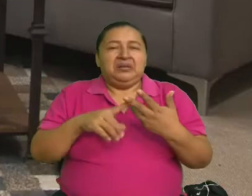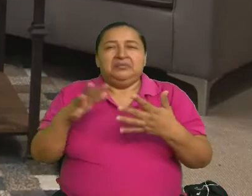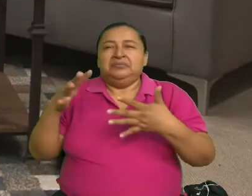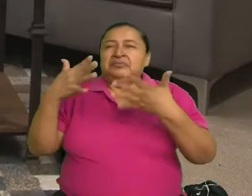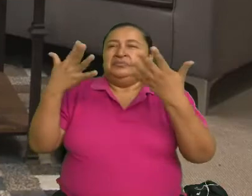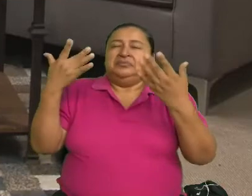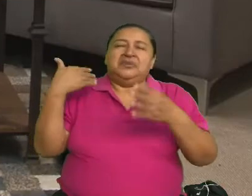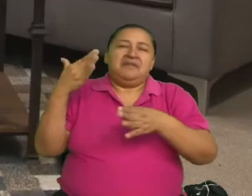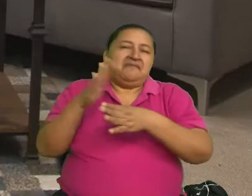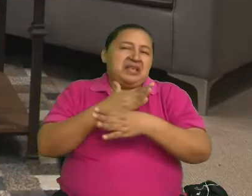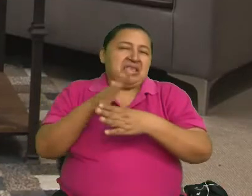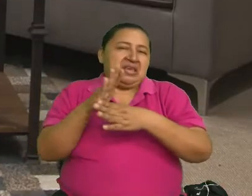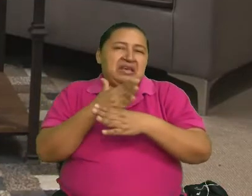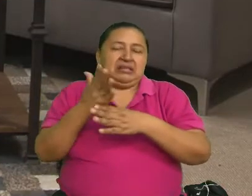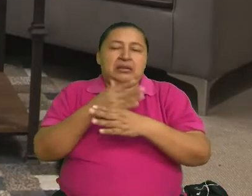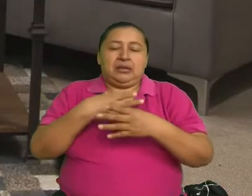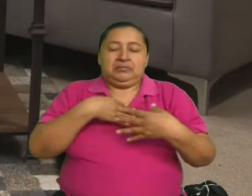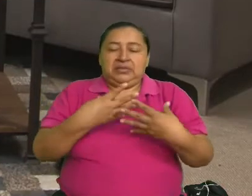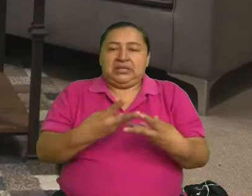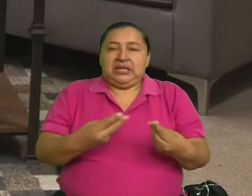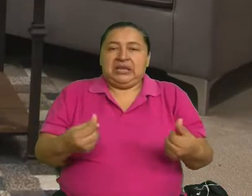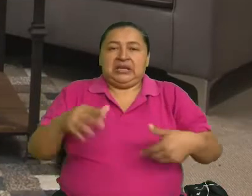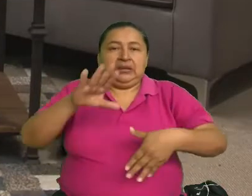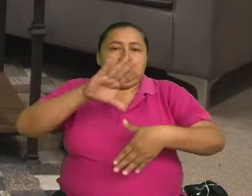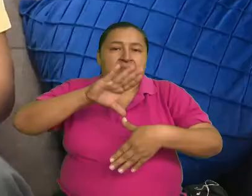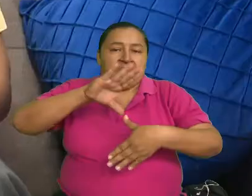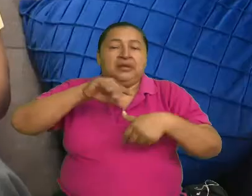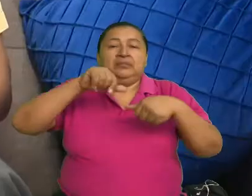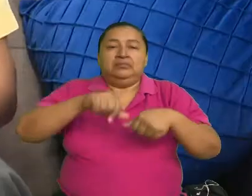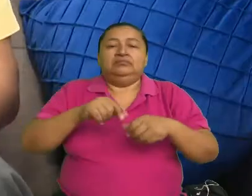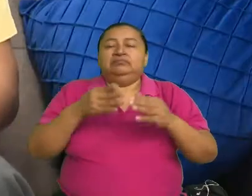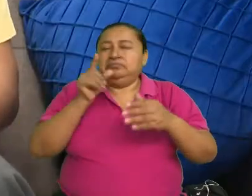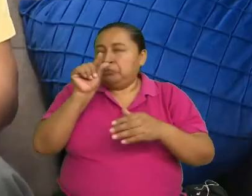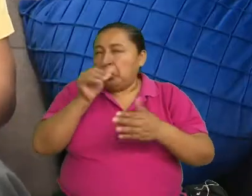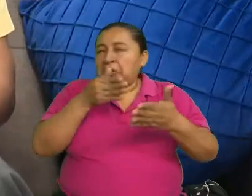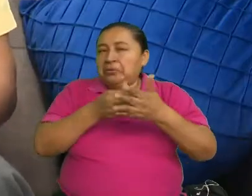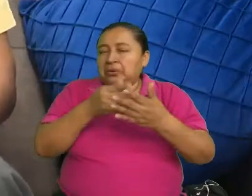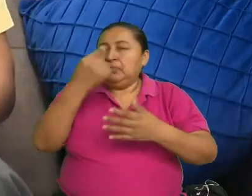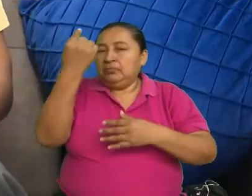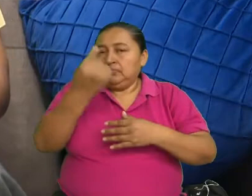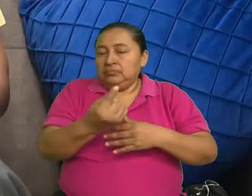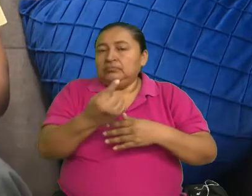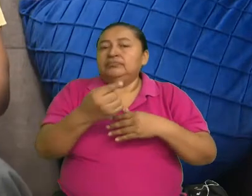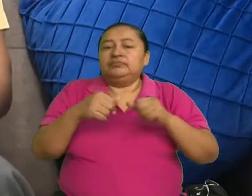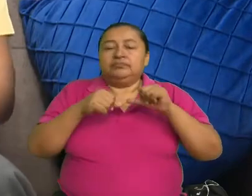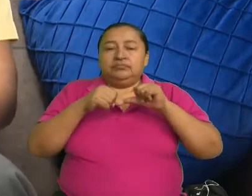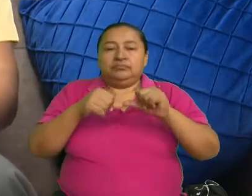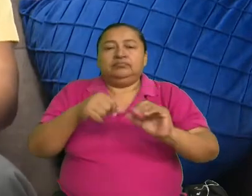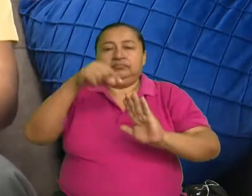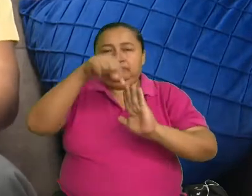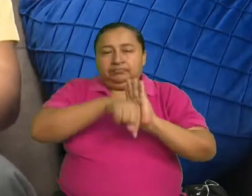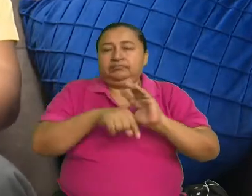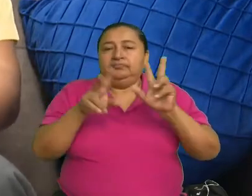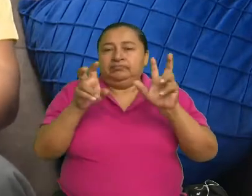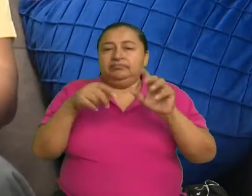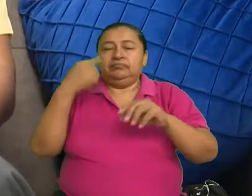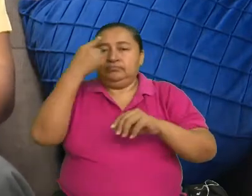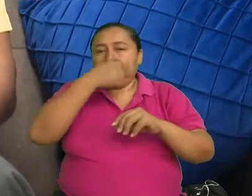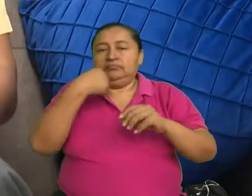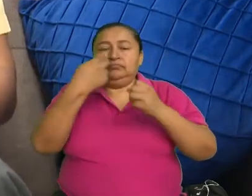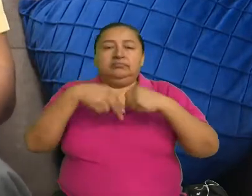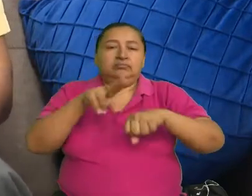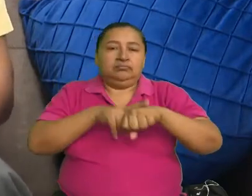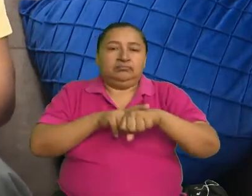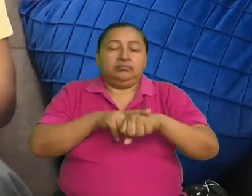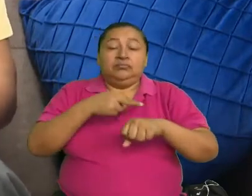con vientos distintamente de las tierras americanas. Hacemos una breve pausa y al volver desentrañaremos este aspecto de identidad nacional que